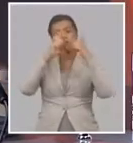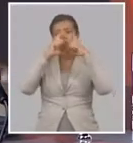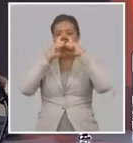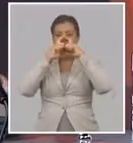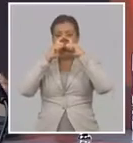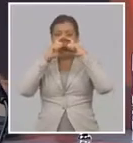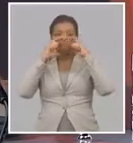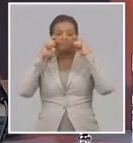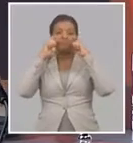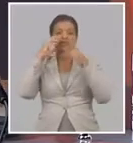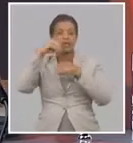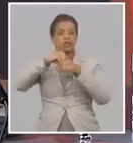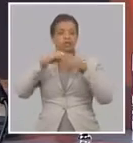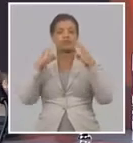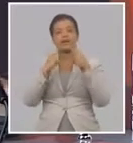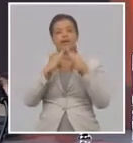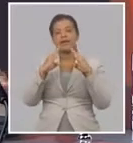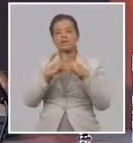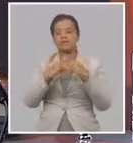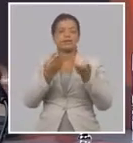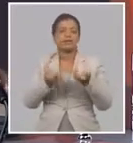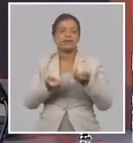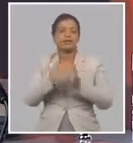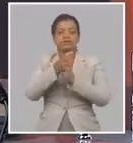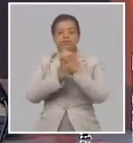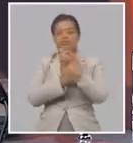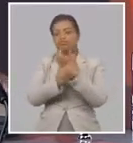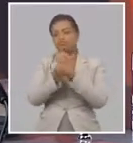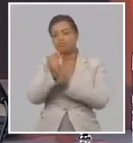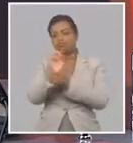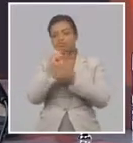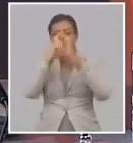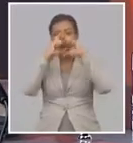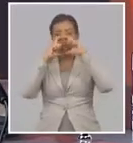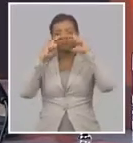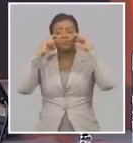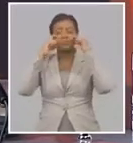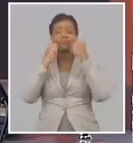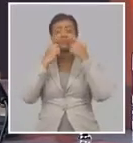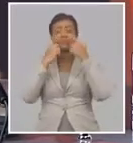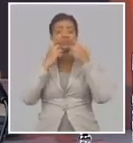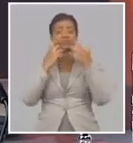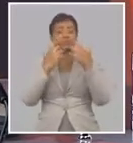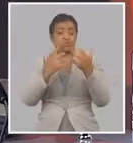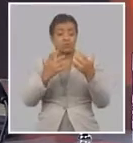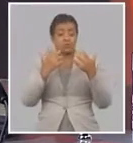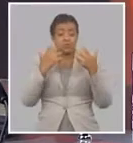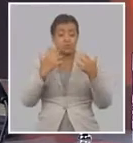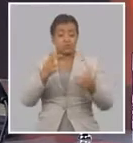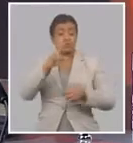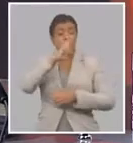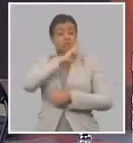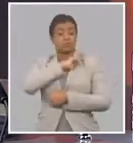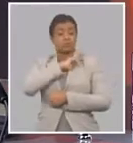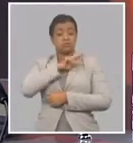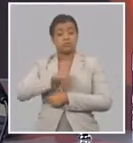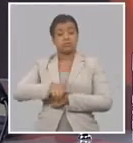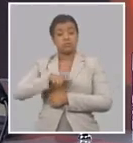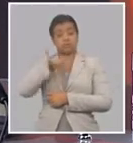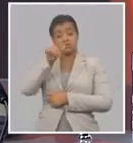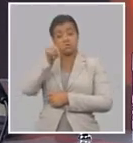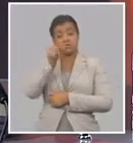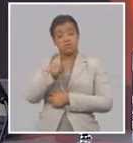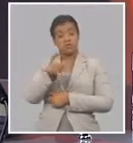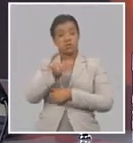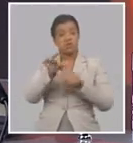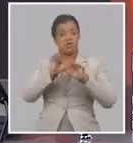establecidas las normas higiénicas sanitaria establecidas al uso de los medios protección el uso de no se busque es muy importante tanto la responsabilidad del viajero internacional como